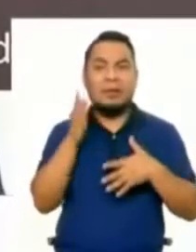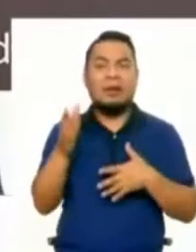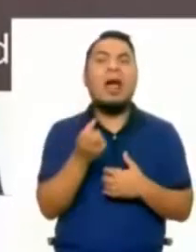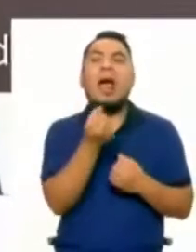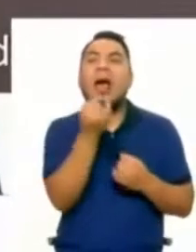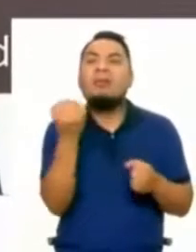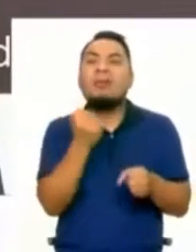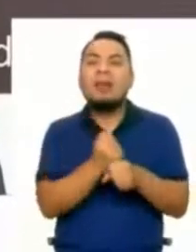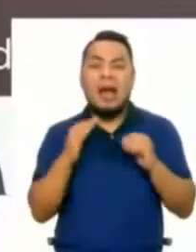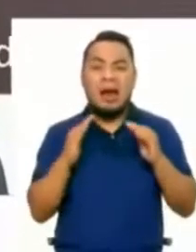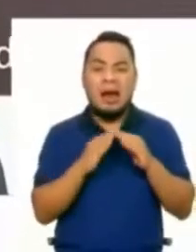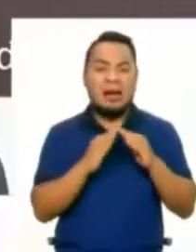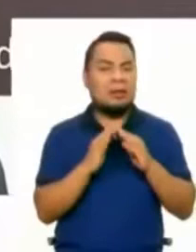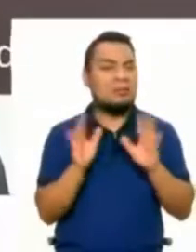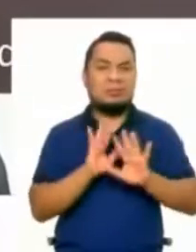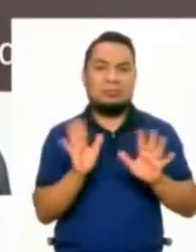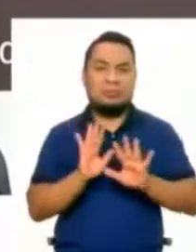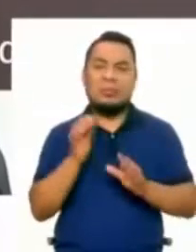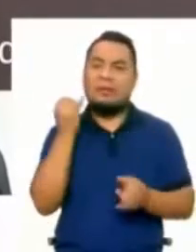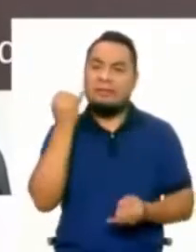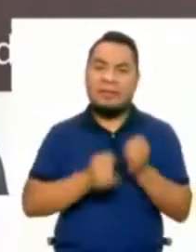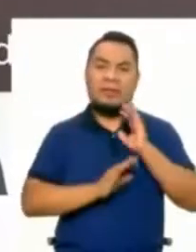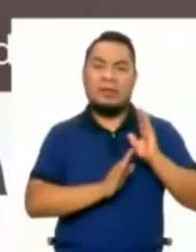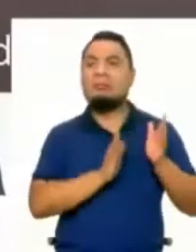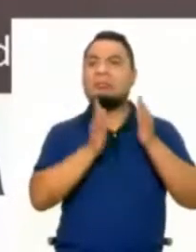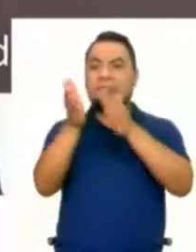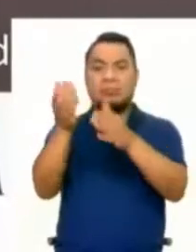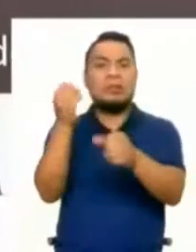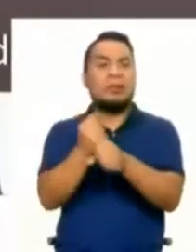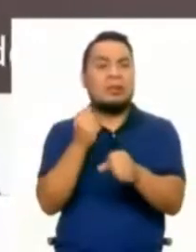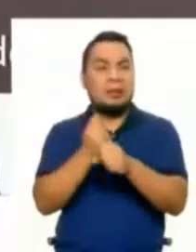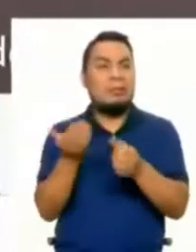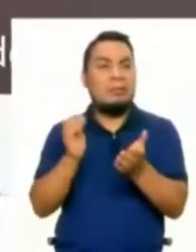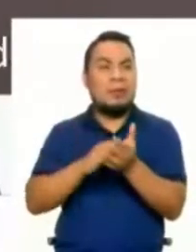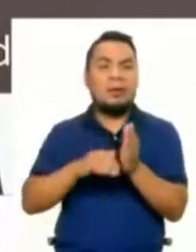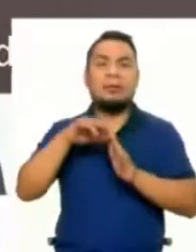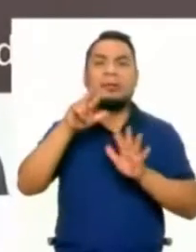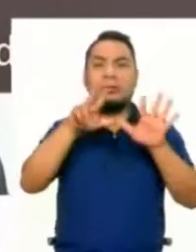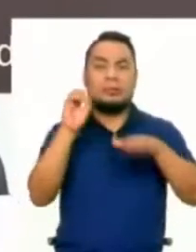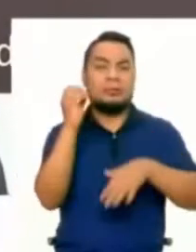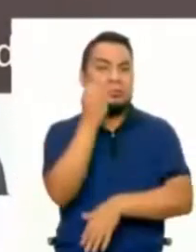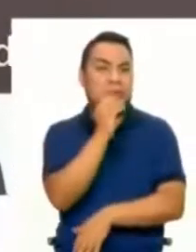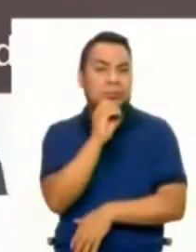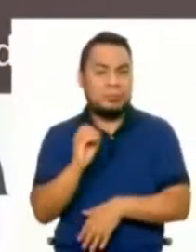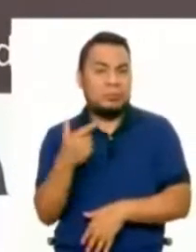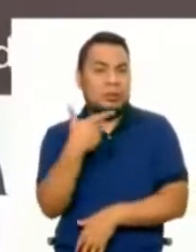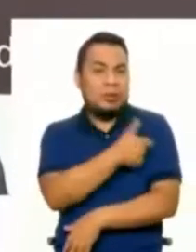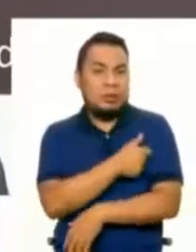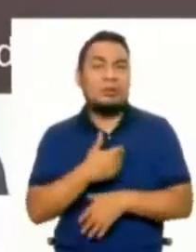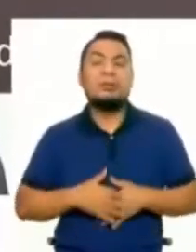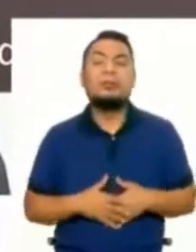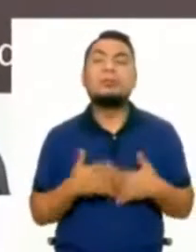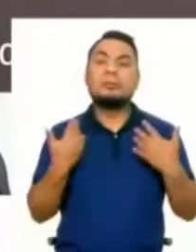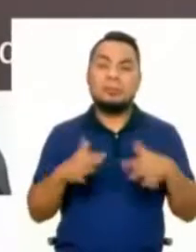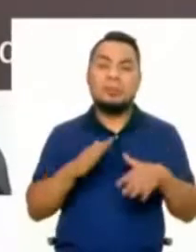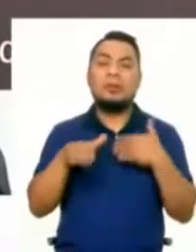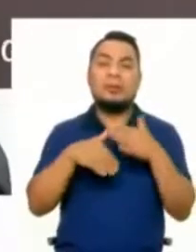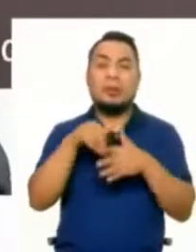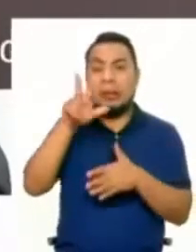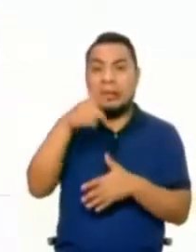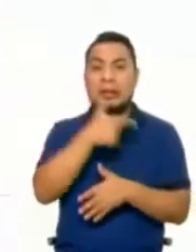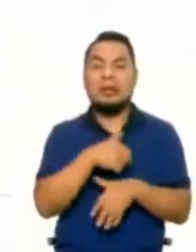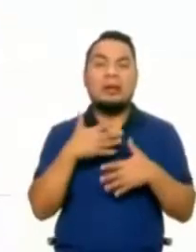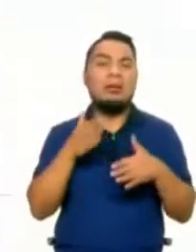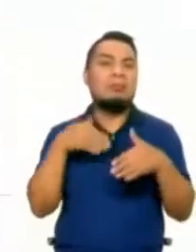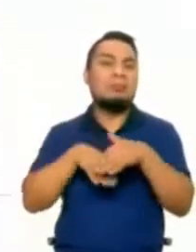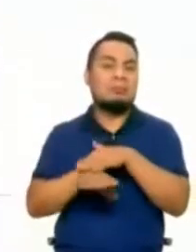aquellos lugares, repito, donde se han vacunado ya más del 80% de la población con las